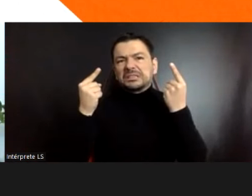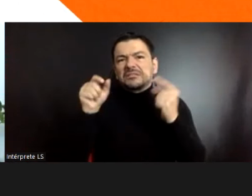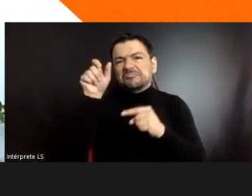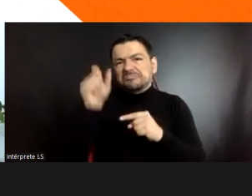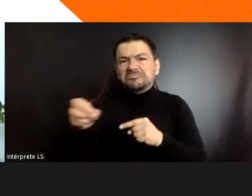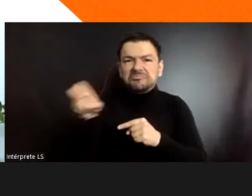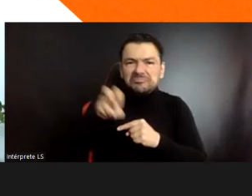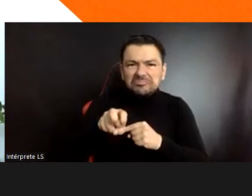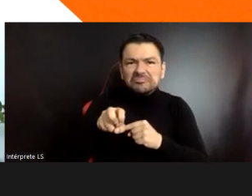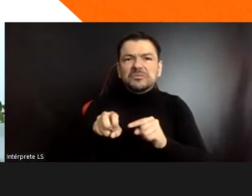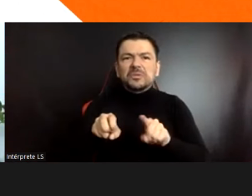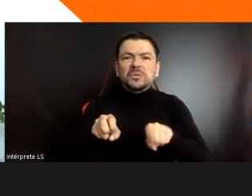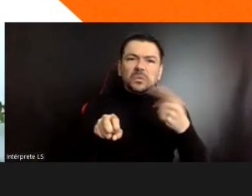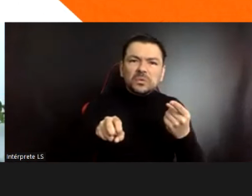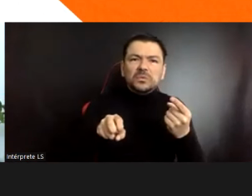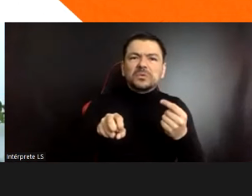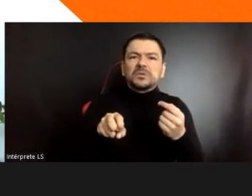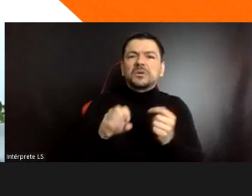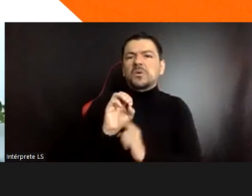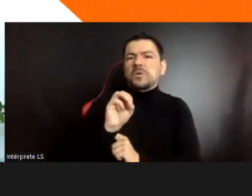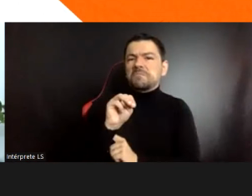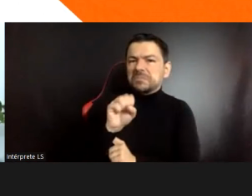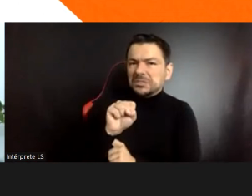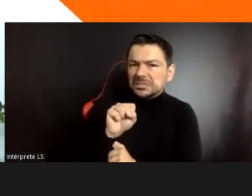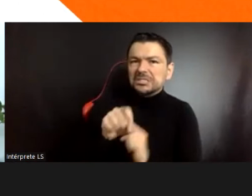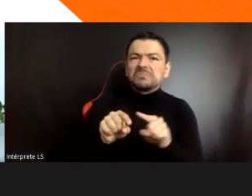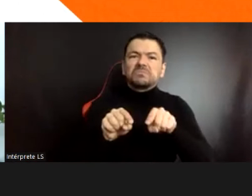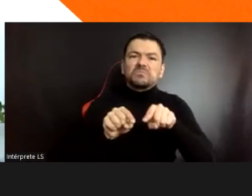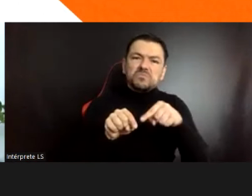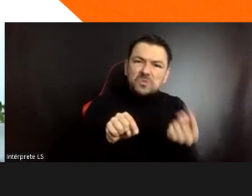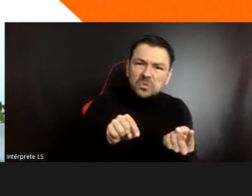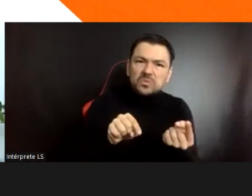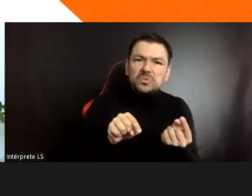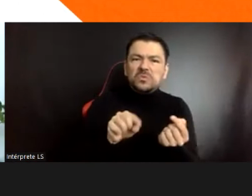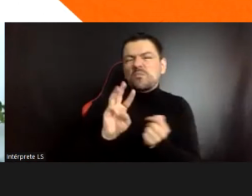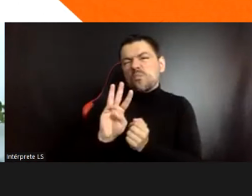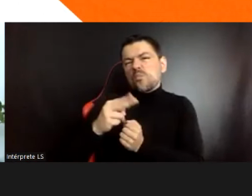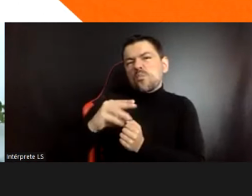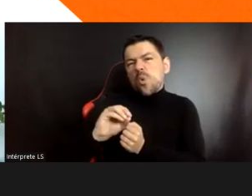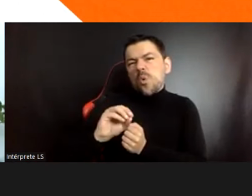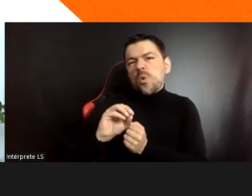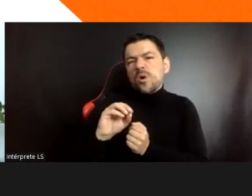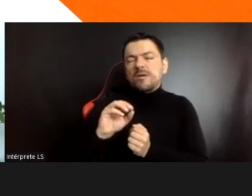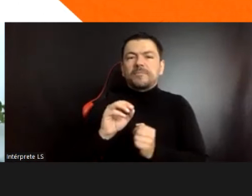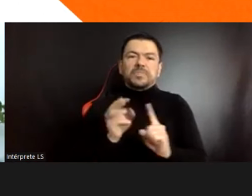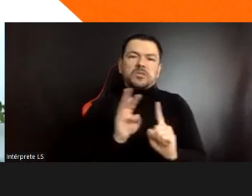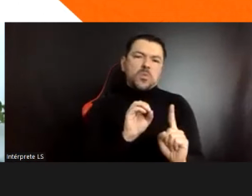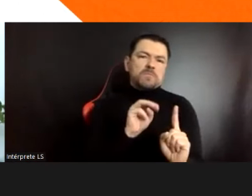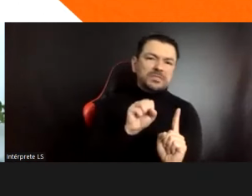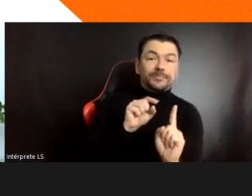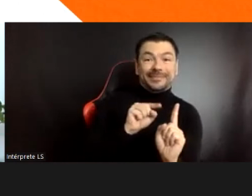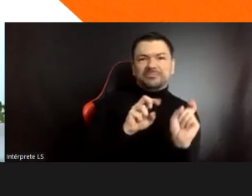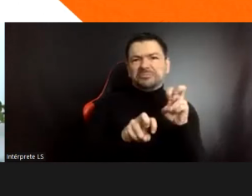la OMS. Él específicamente está trabajando con la implementación ante